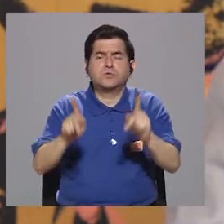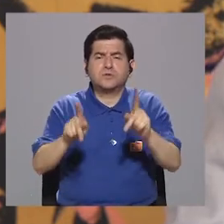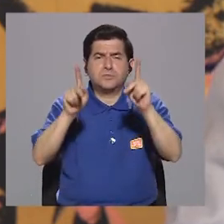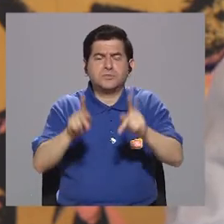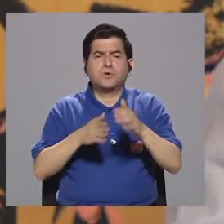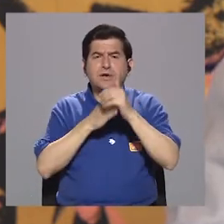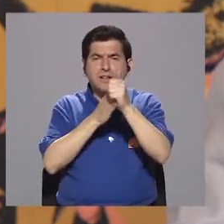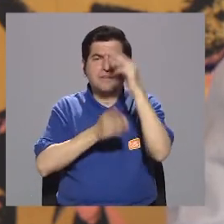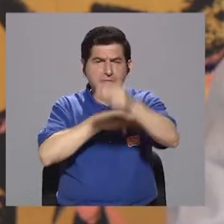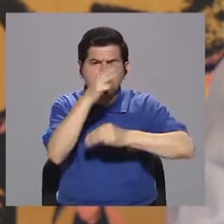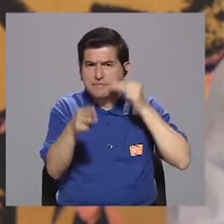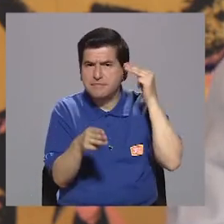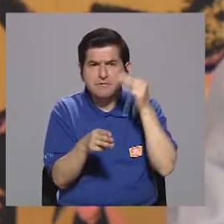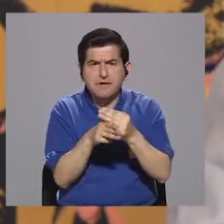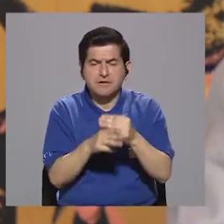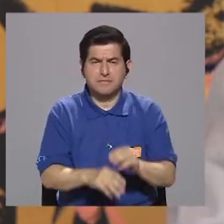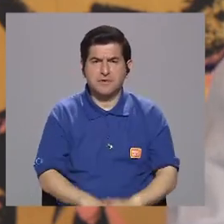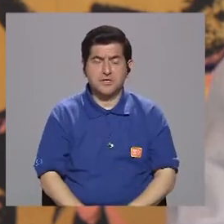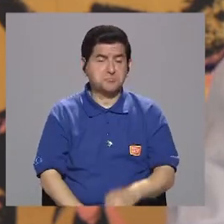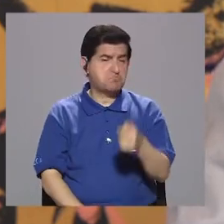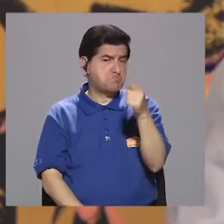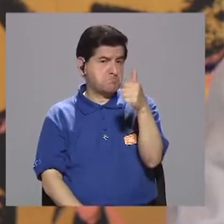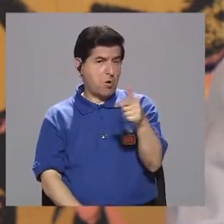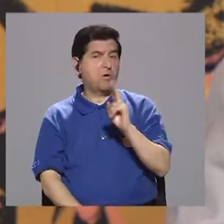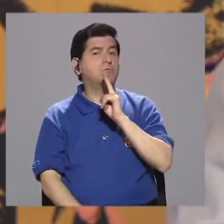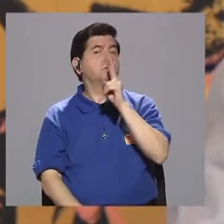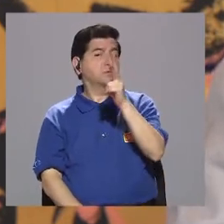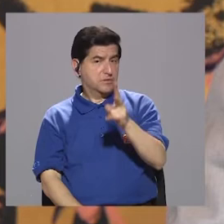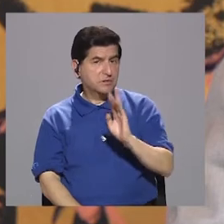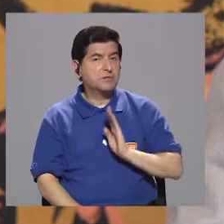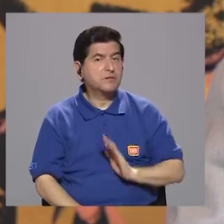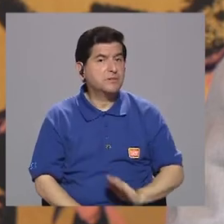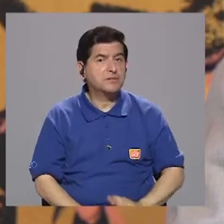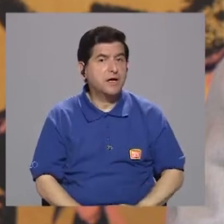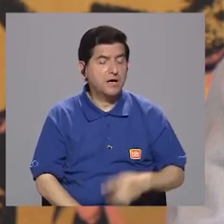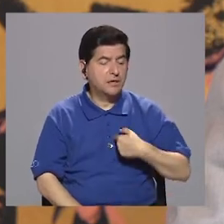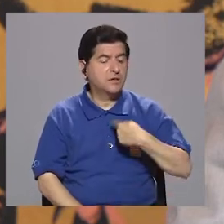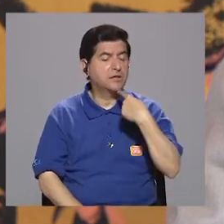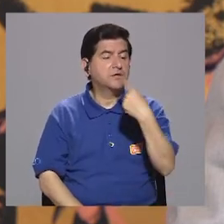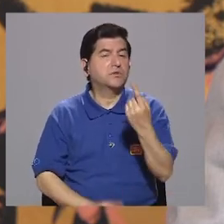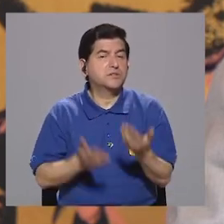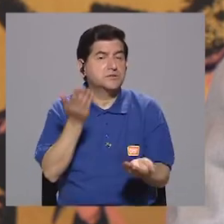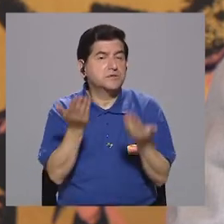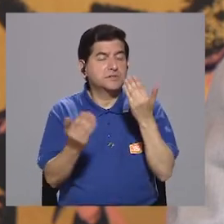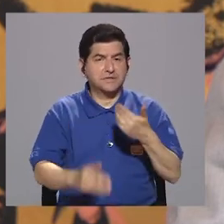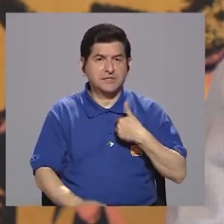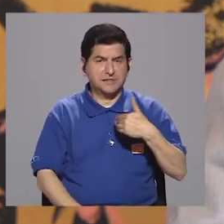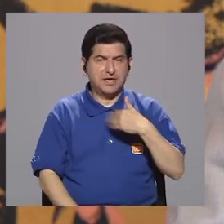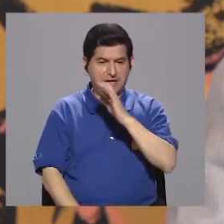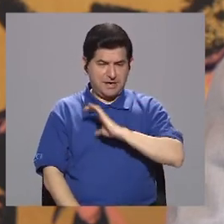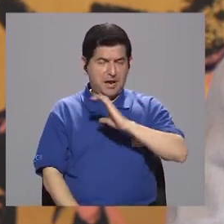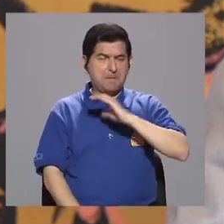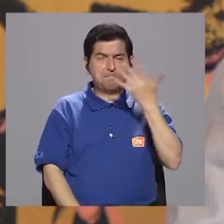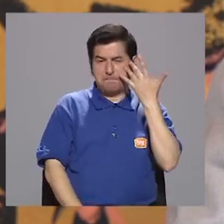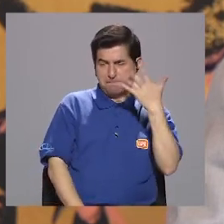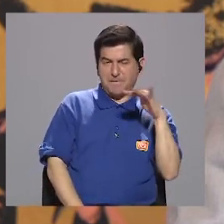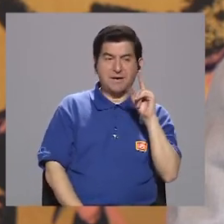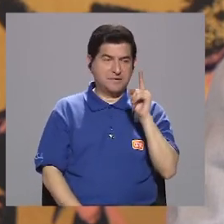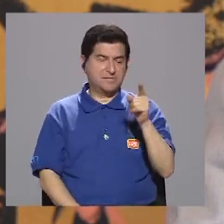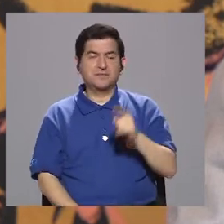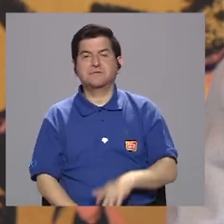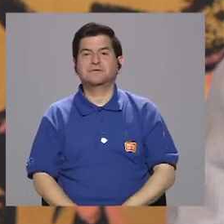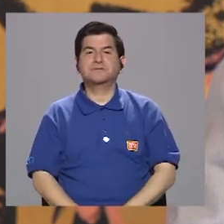líderes del mundo. Es decir, pocos realmente podría decir que tienen un carisma similar a